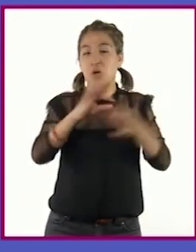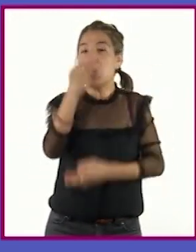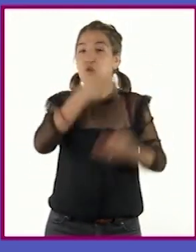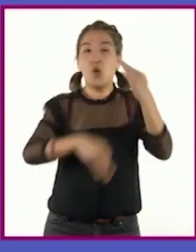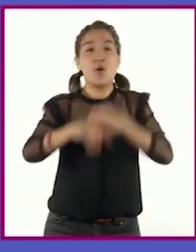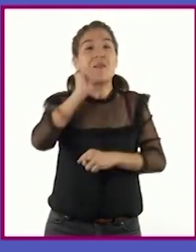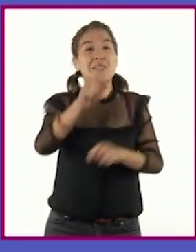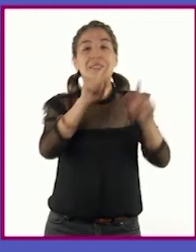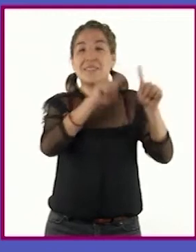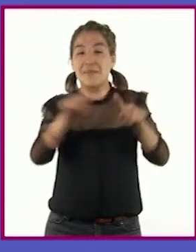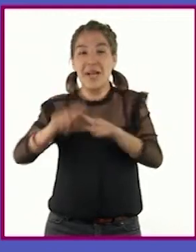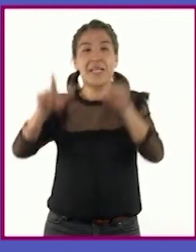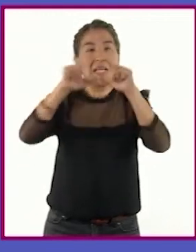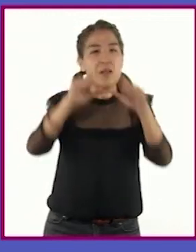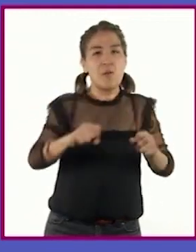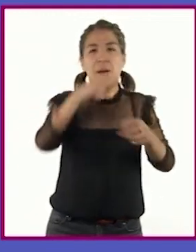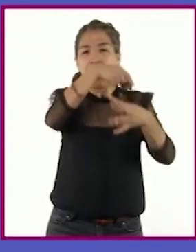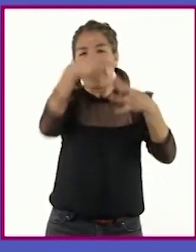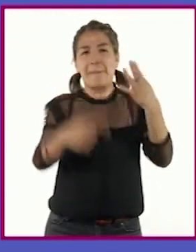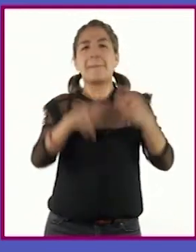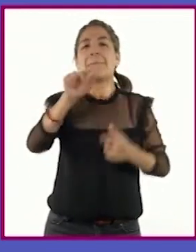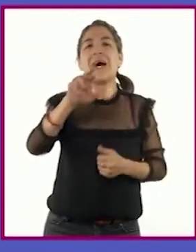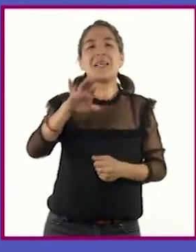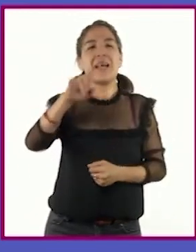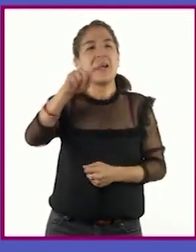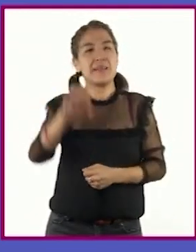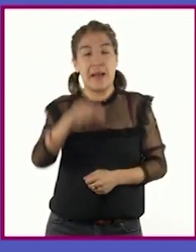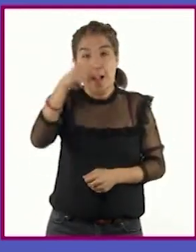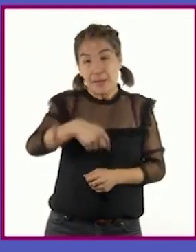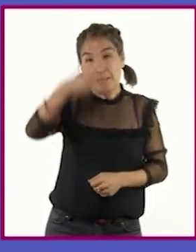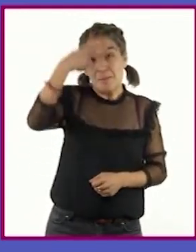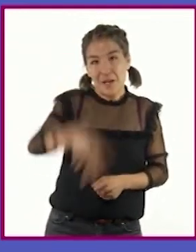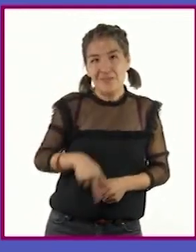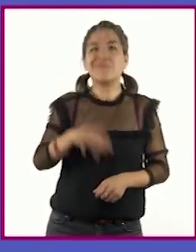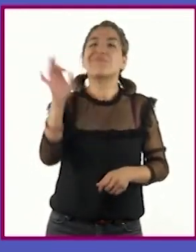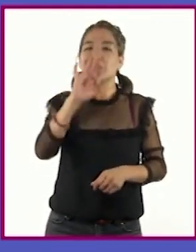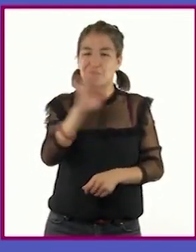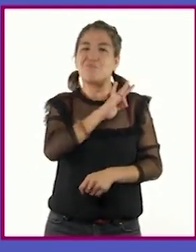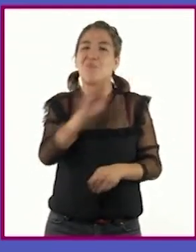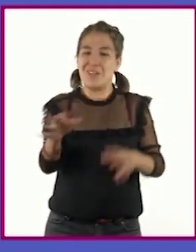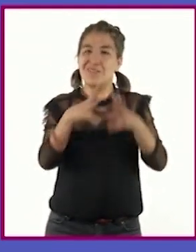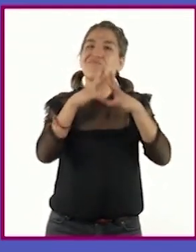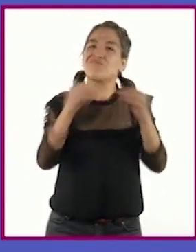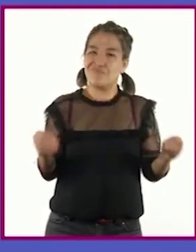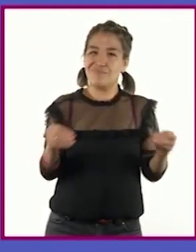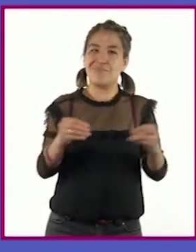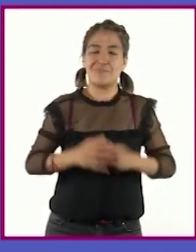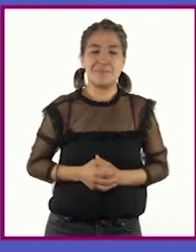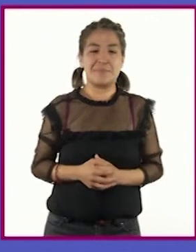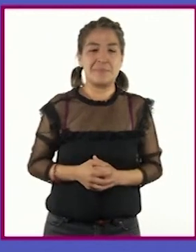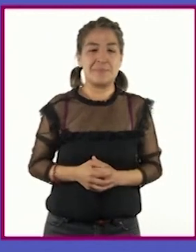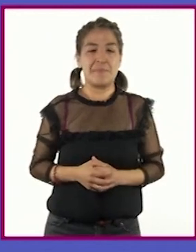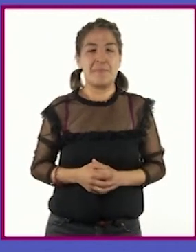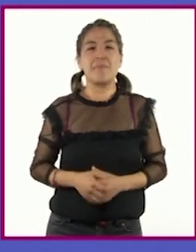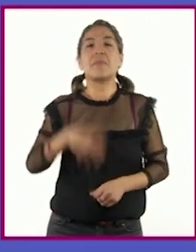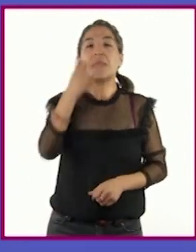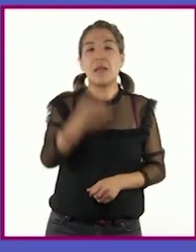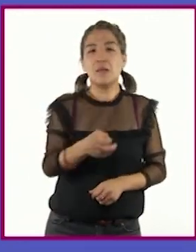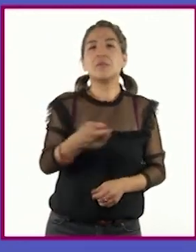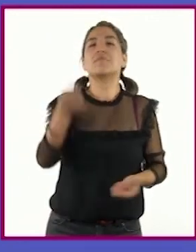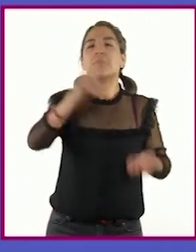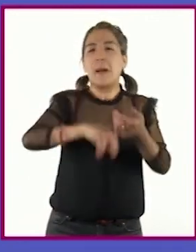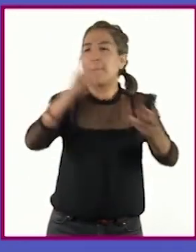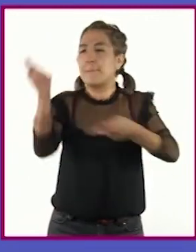y variantes lingüísticas en México se encuentran en posibilidad de desaparición, tomando en cuenta